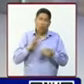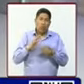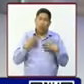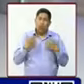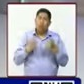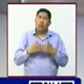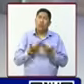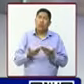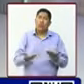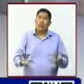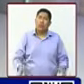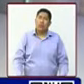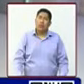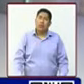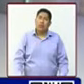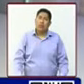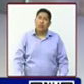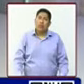escuchamos, Giovanna.